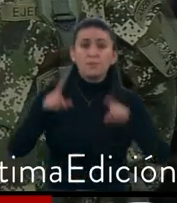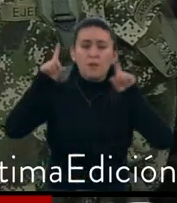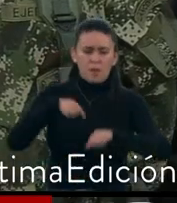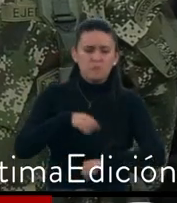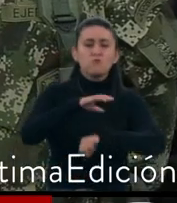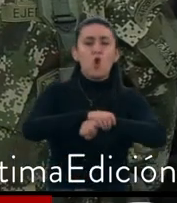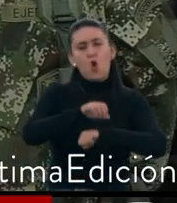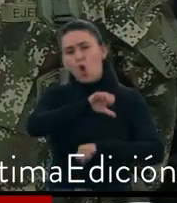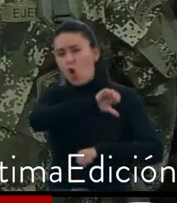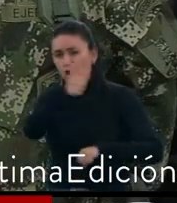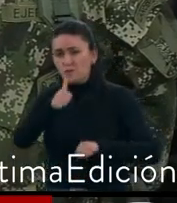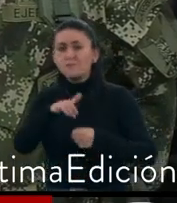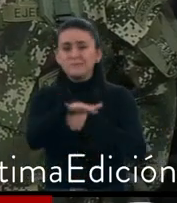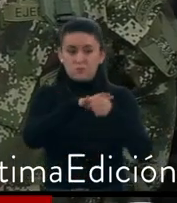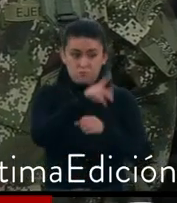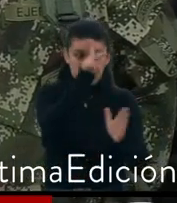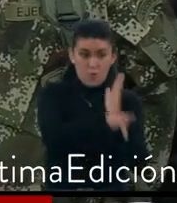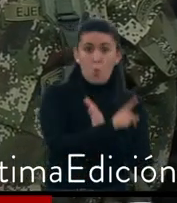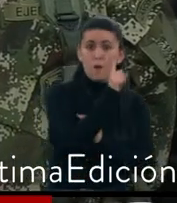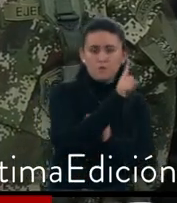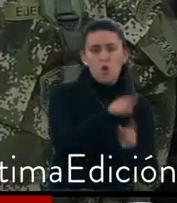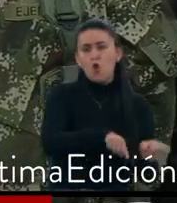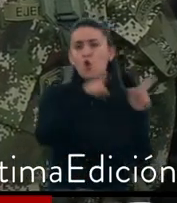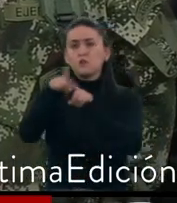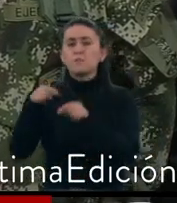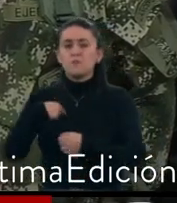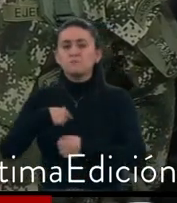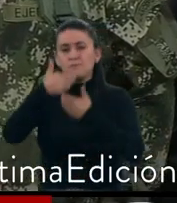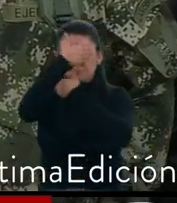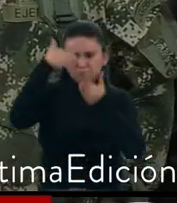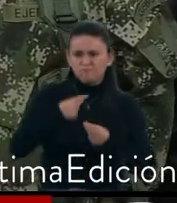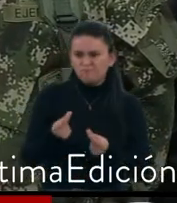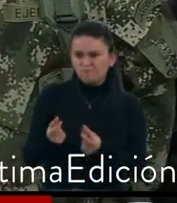captura pendiente por el delito de desplazamiento forzado.